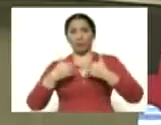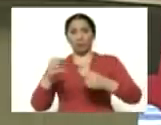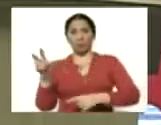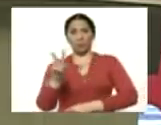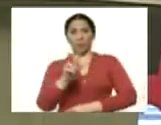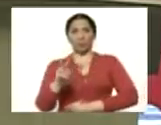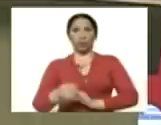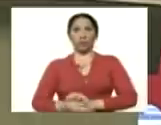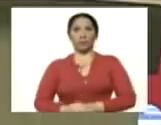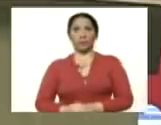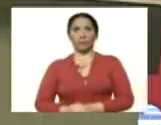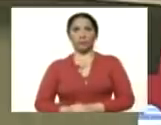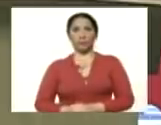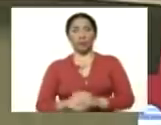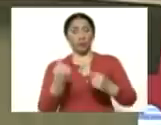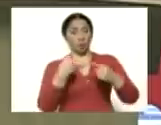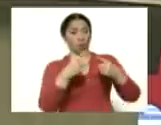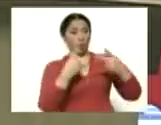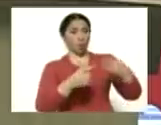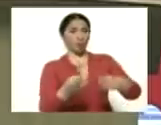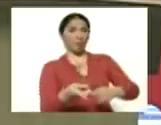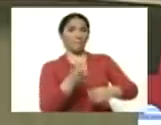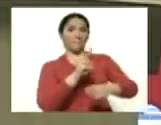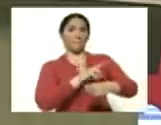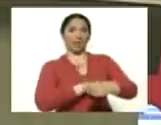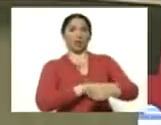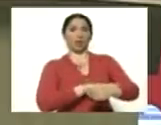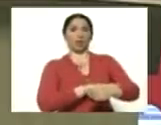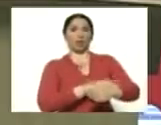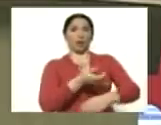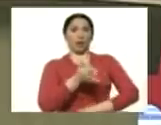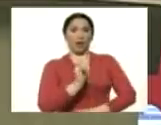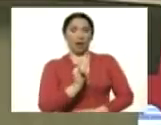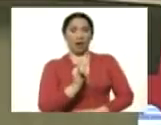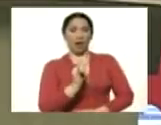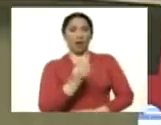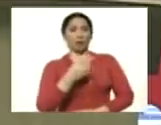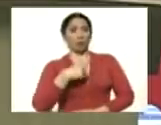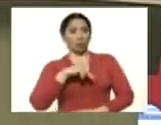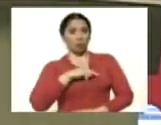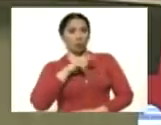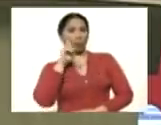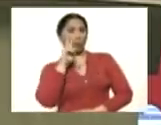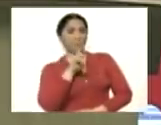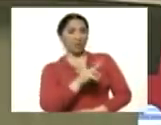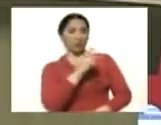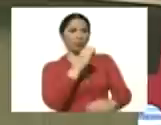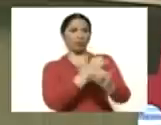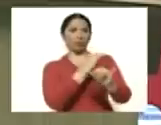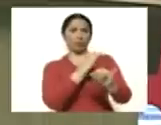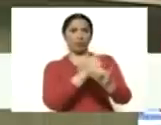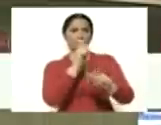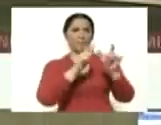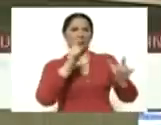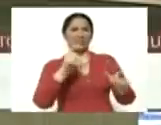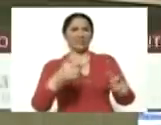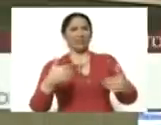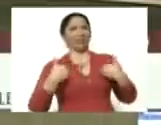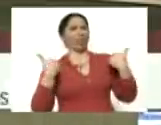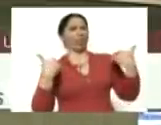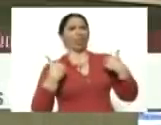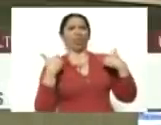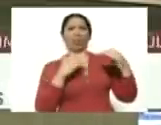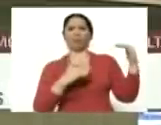Comillas, si las cosas estuviesen peor de lo que están, lo habríamos visto en redes sociales, gente quejándose del incremento